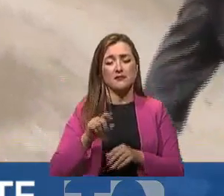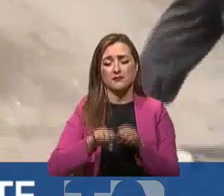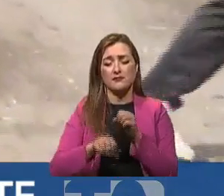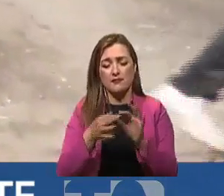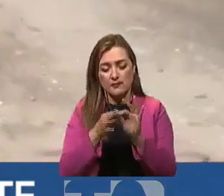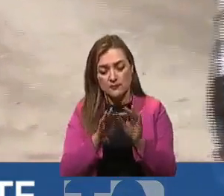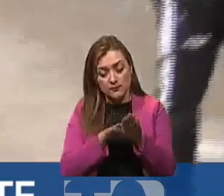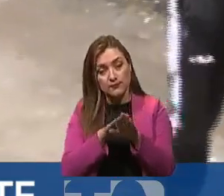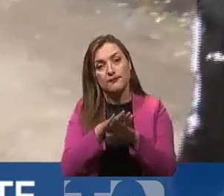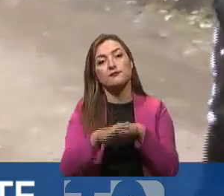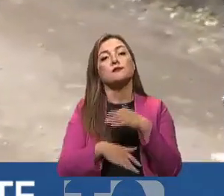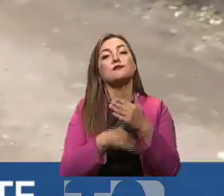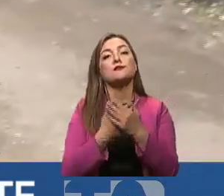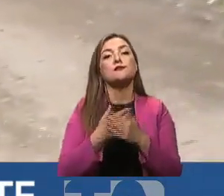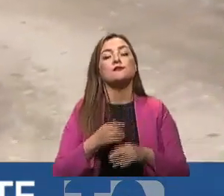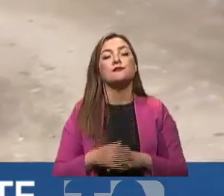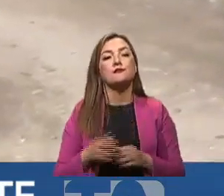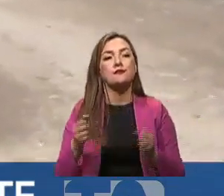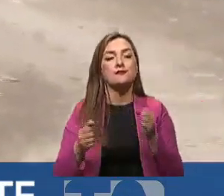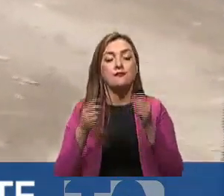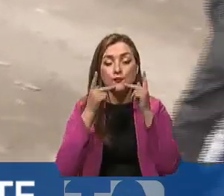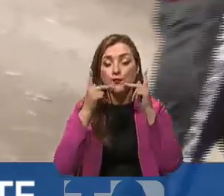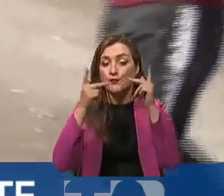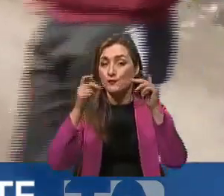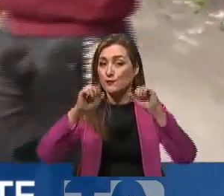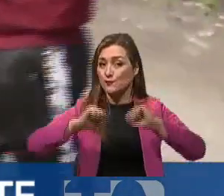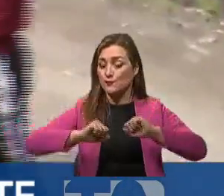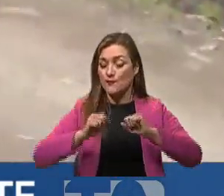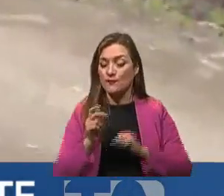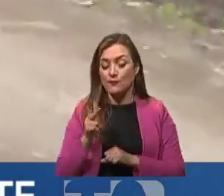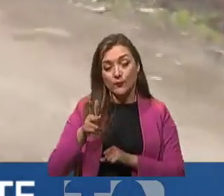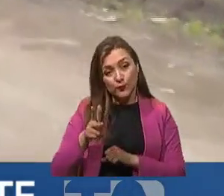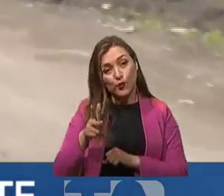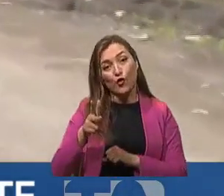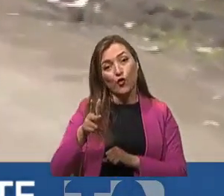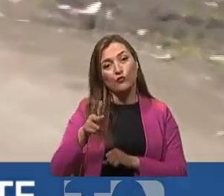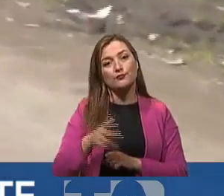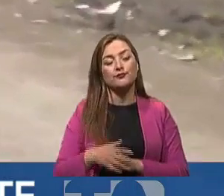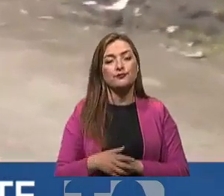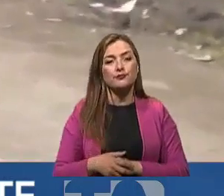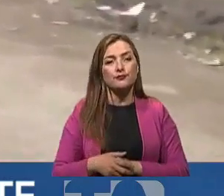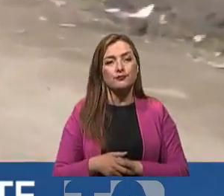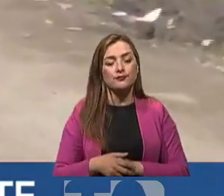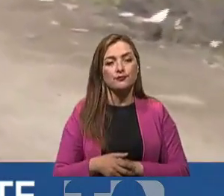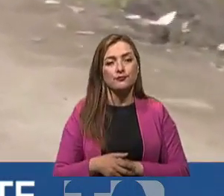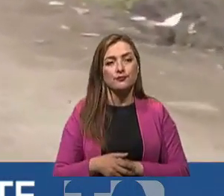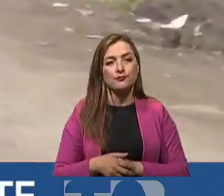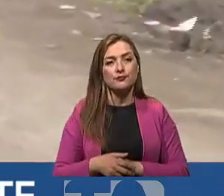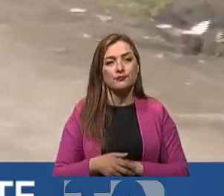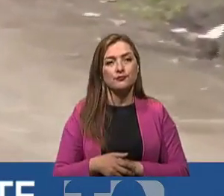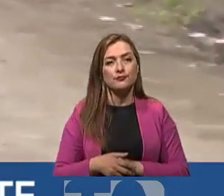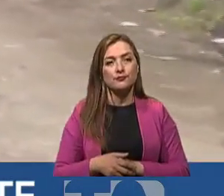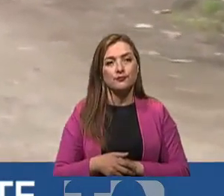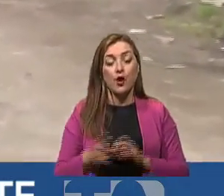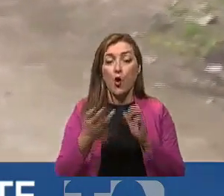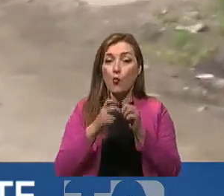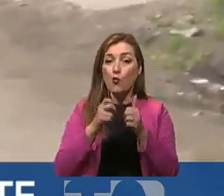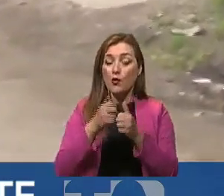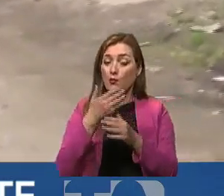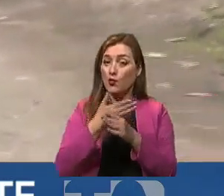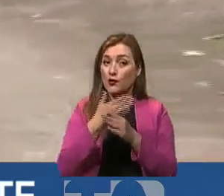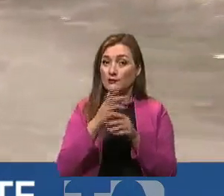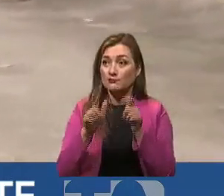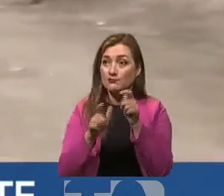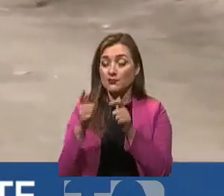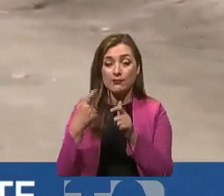calles para que el transporte público pueda acceder. Sin embargo, igual cuando tienen algún inconveniente, alguna molestia, todos los